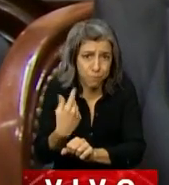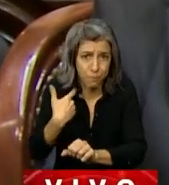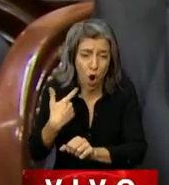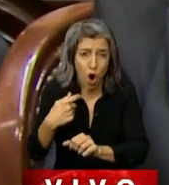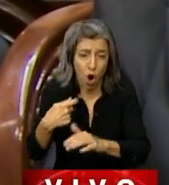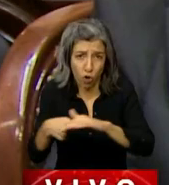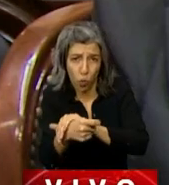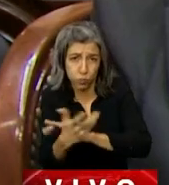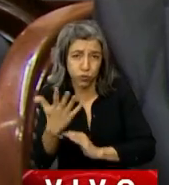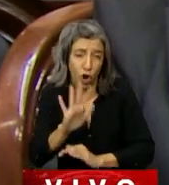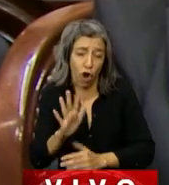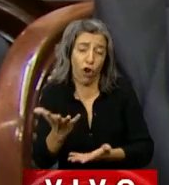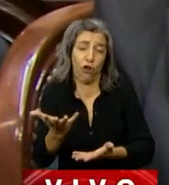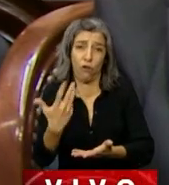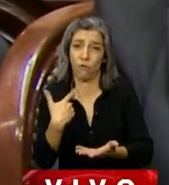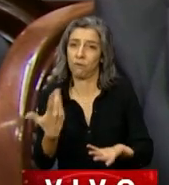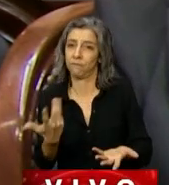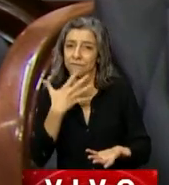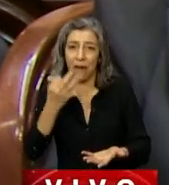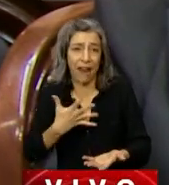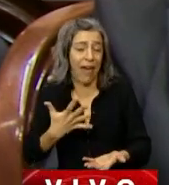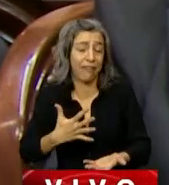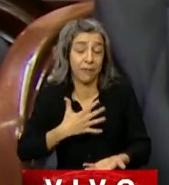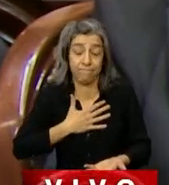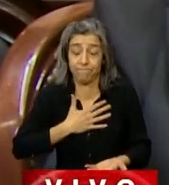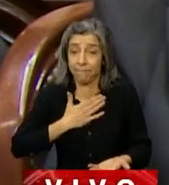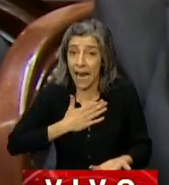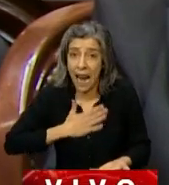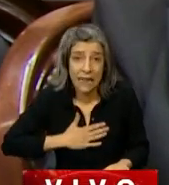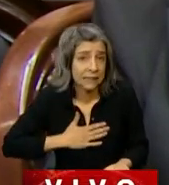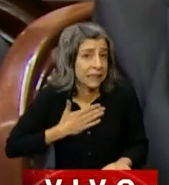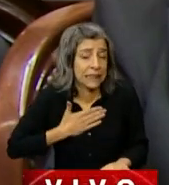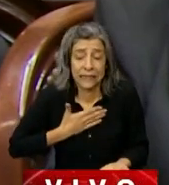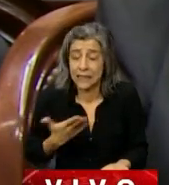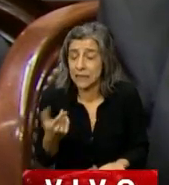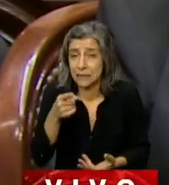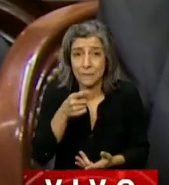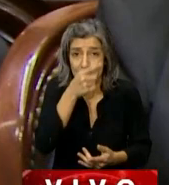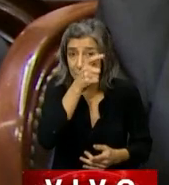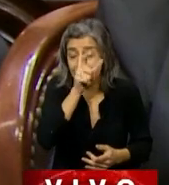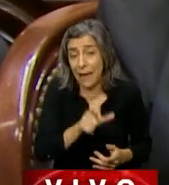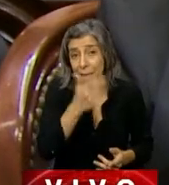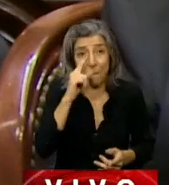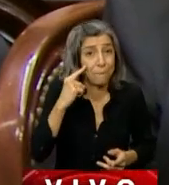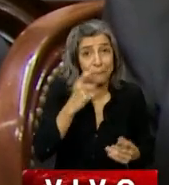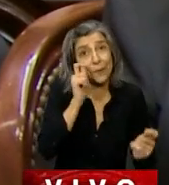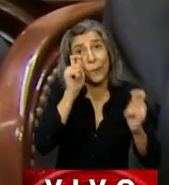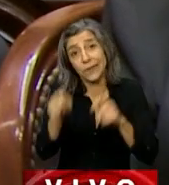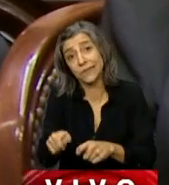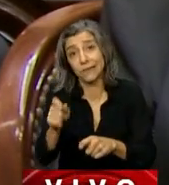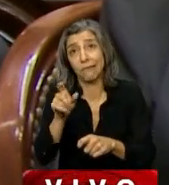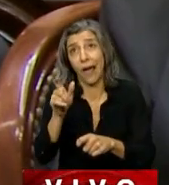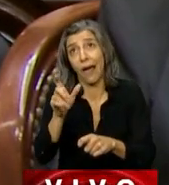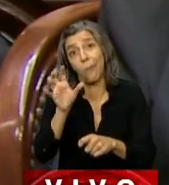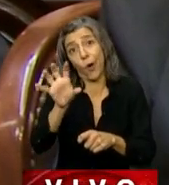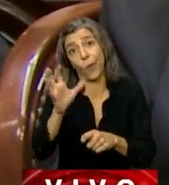Lamento, como jujeño, que estas sean las razones por las cuales el presidente visita mi provincia, pero más aún en donde